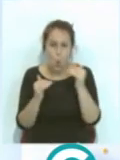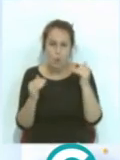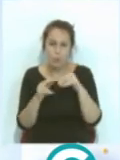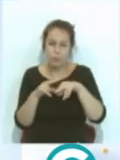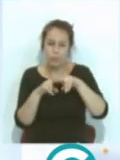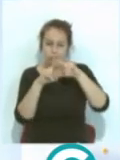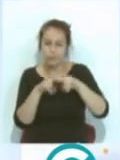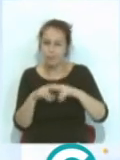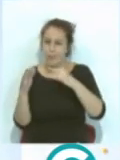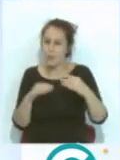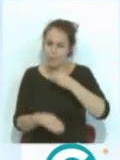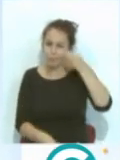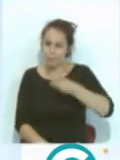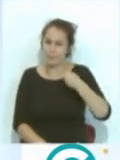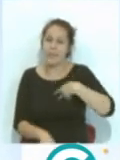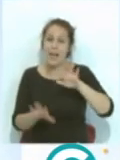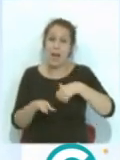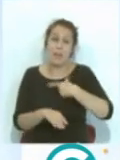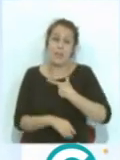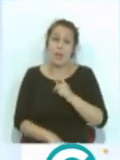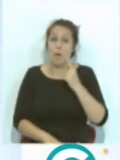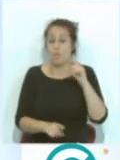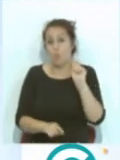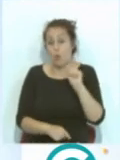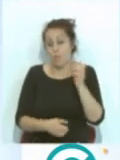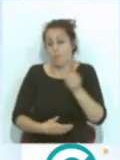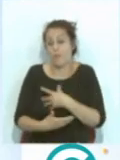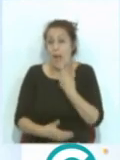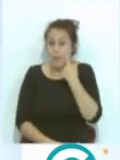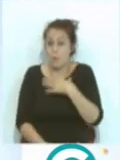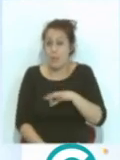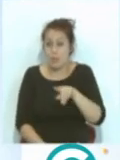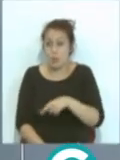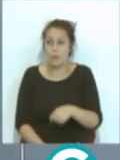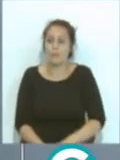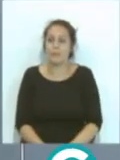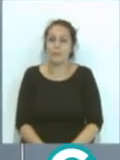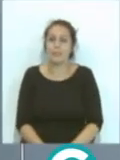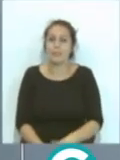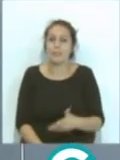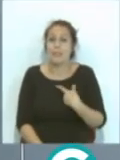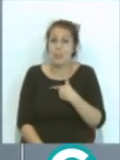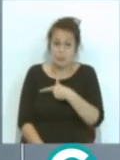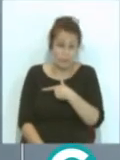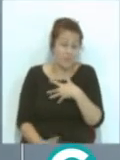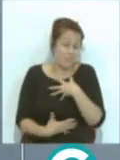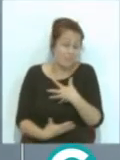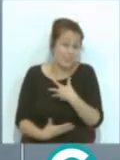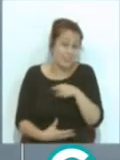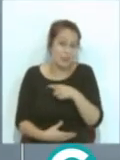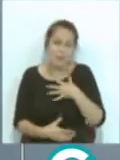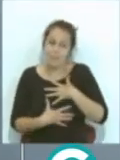un buen partido y sobre todo que el Cádiz saque algo positivo, a ver si es posible. Sí, a tu pesar no, ¿no? A mi pesar, es el